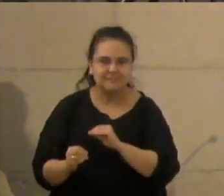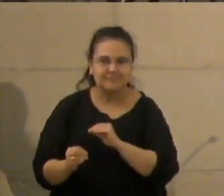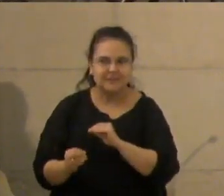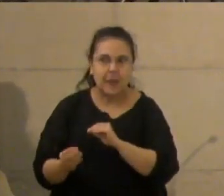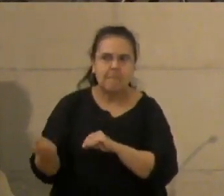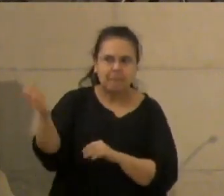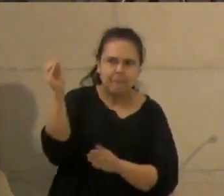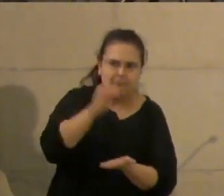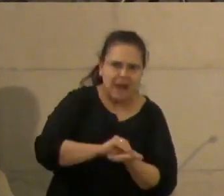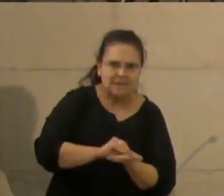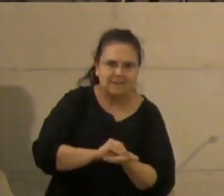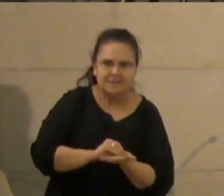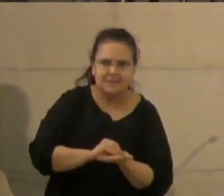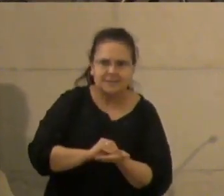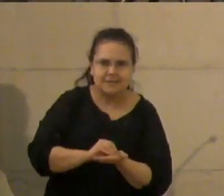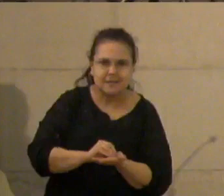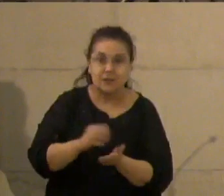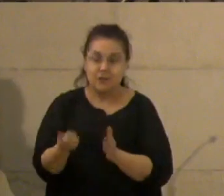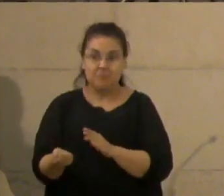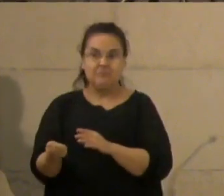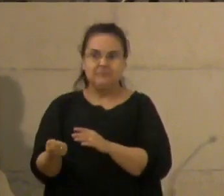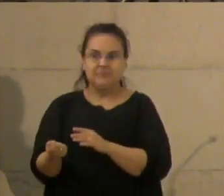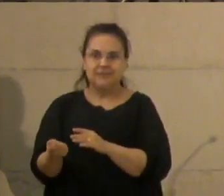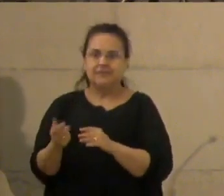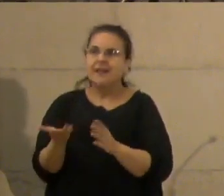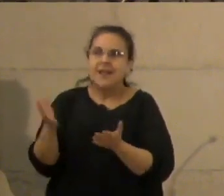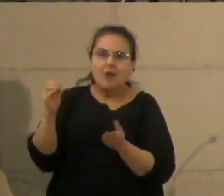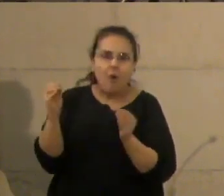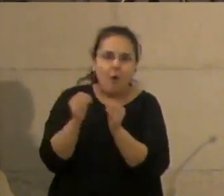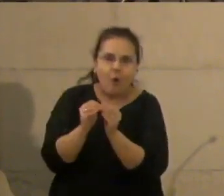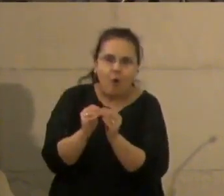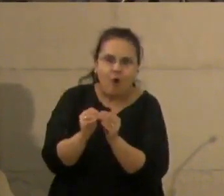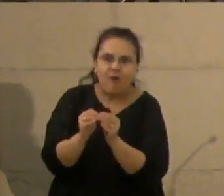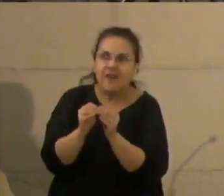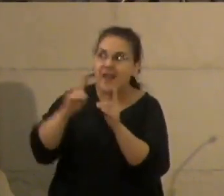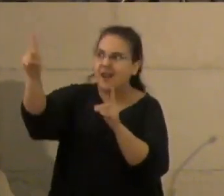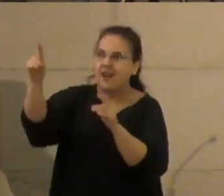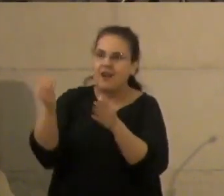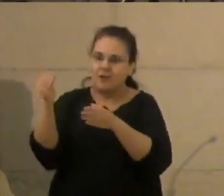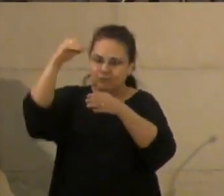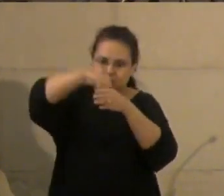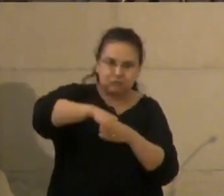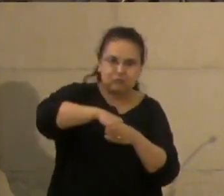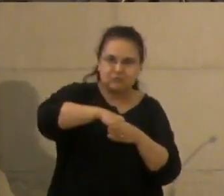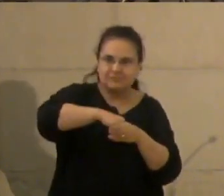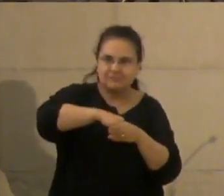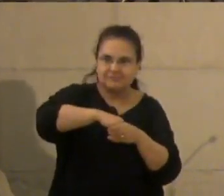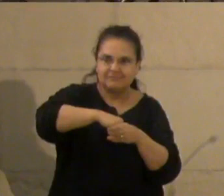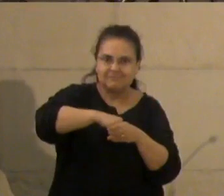que nos incorpora inmediatamente a Él. Nos hace suyos porque entramos en